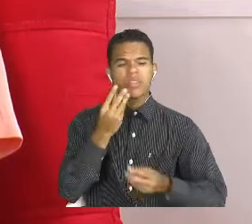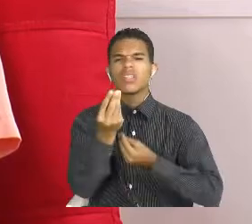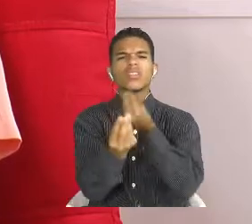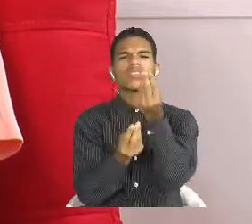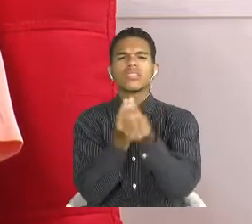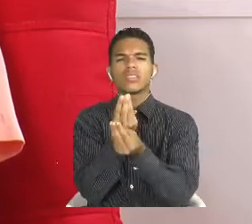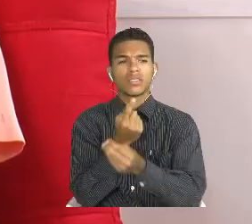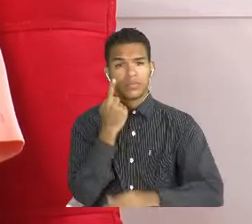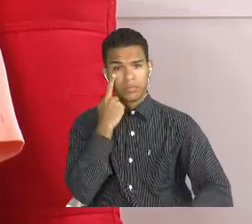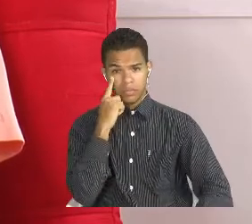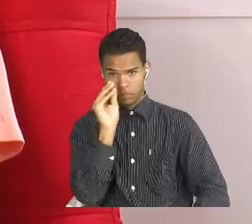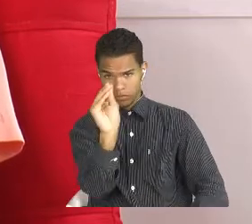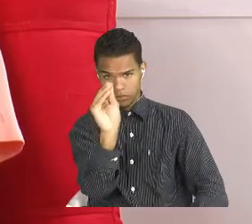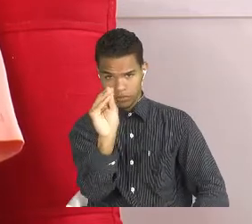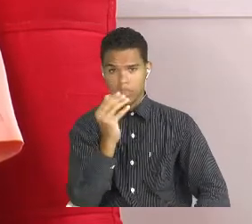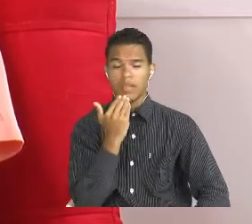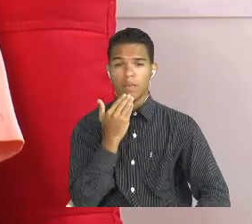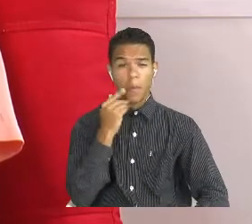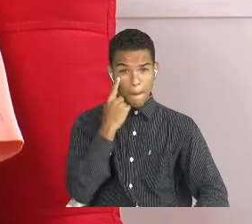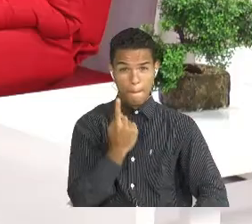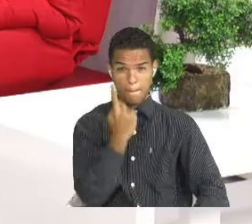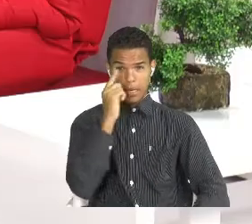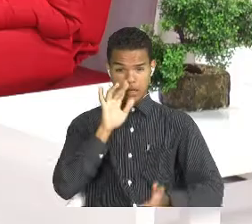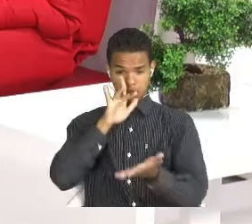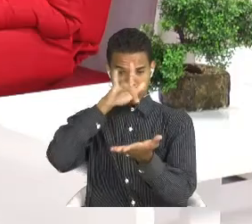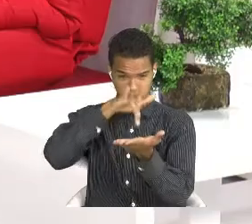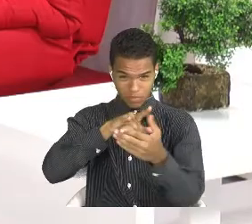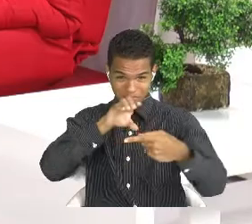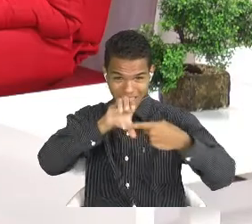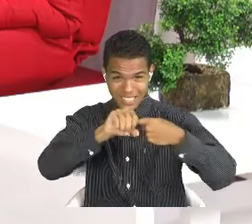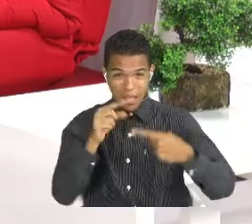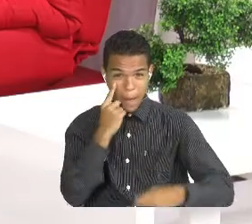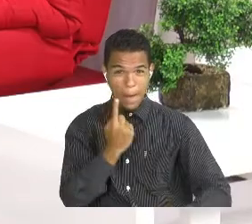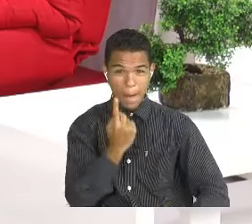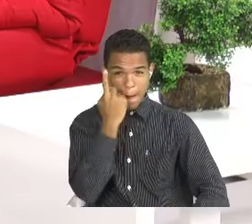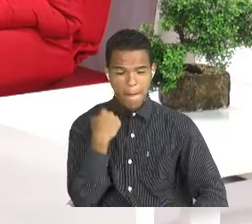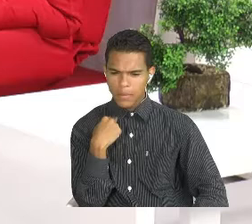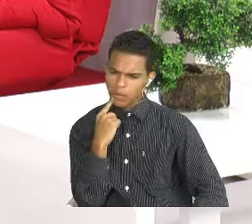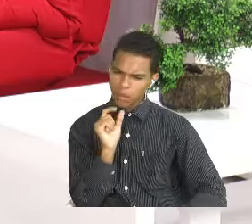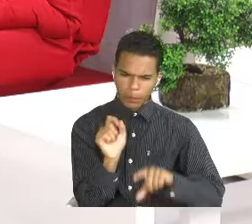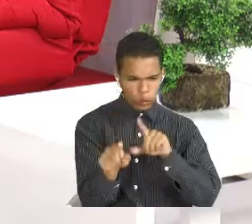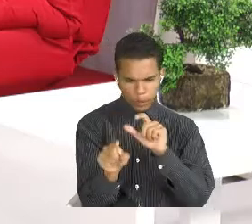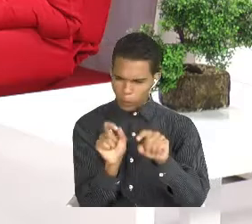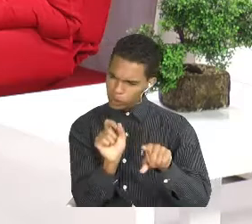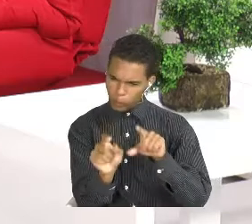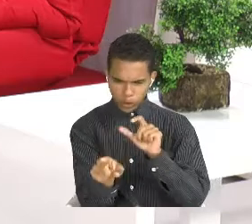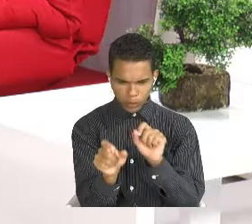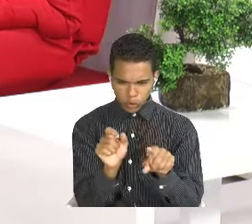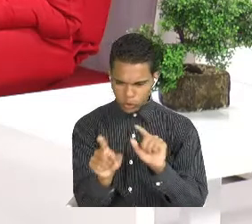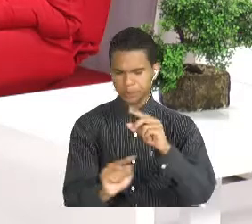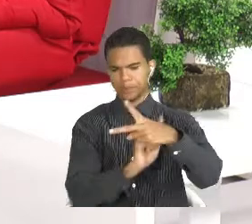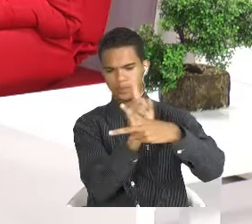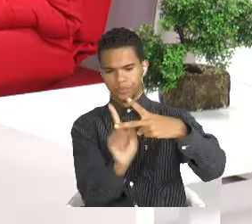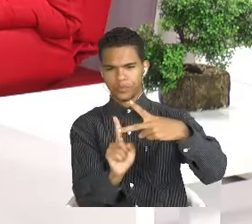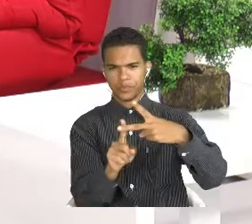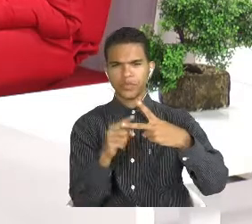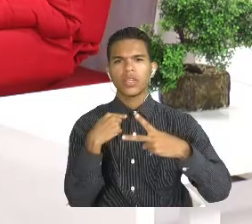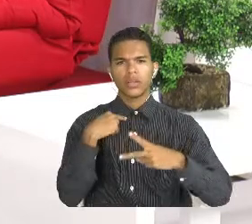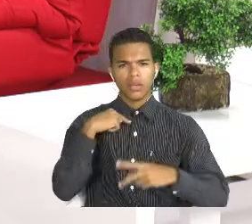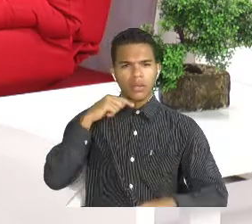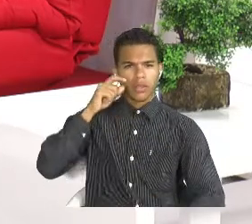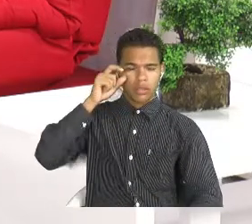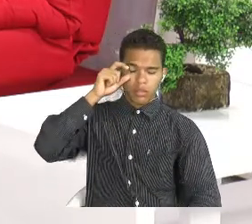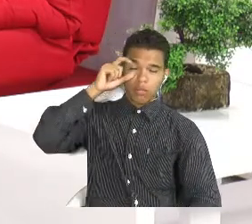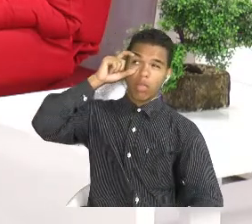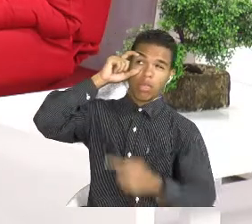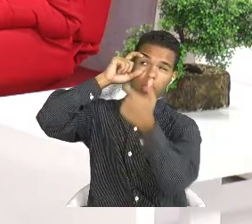desde el momento de la consulta, del interrogatorio, pasando pues obviamente por el examen físico oftalmológico, incluyendo la agudeza visual